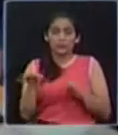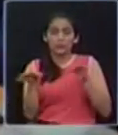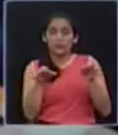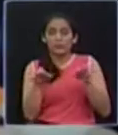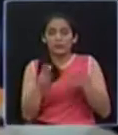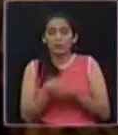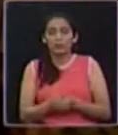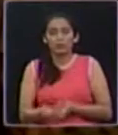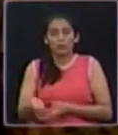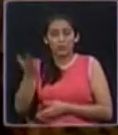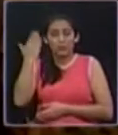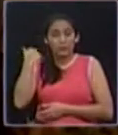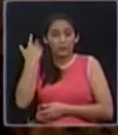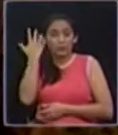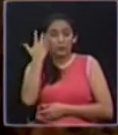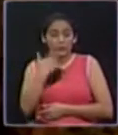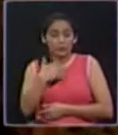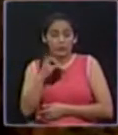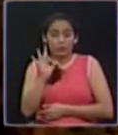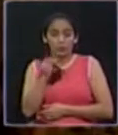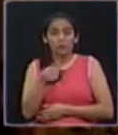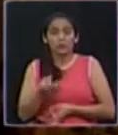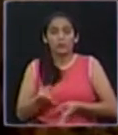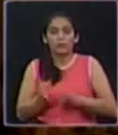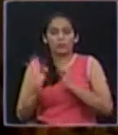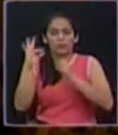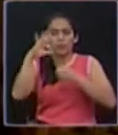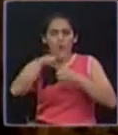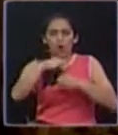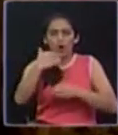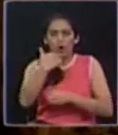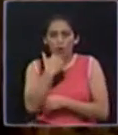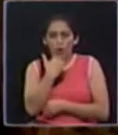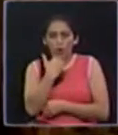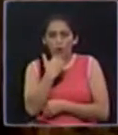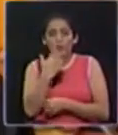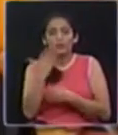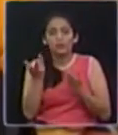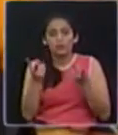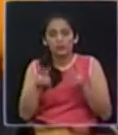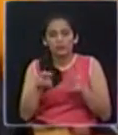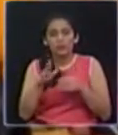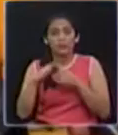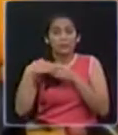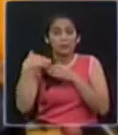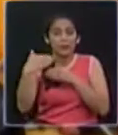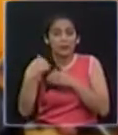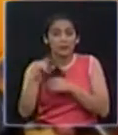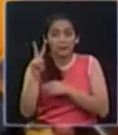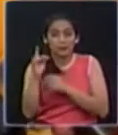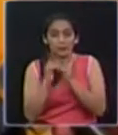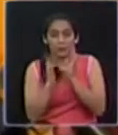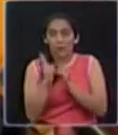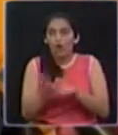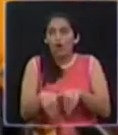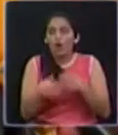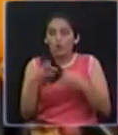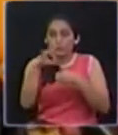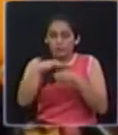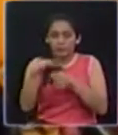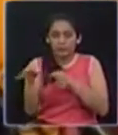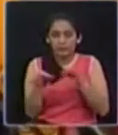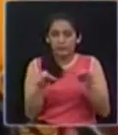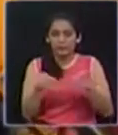las votaciones del 19 de febrero y la organización de la elección del 2 de abril. Es importante tratar con la sociedad y tener un